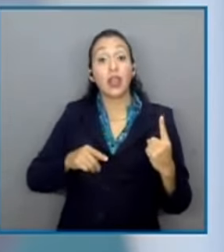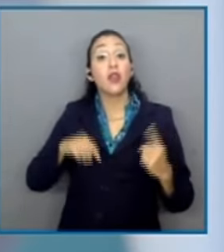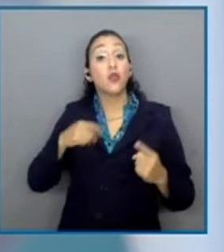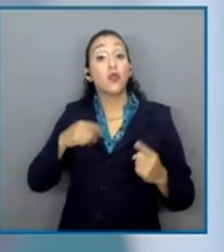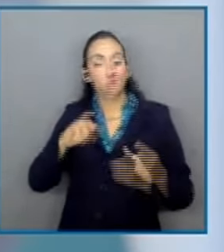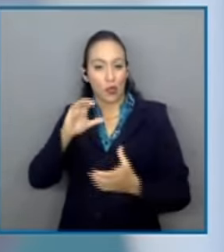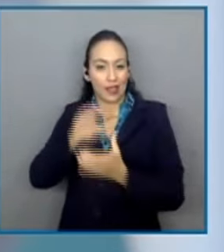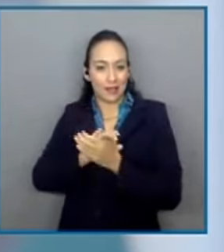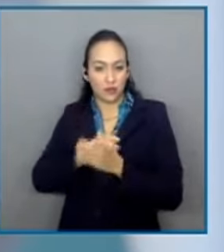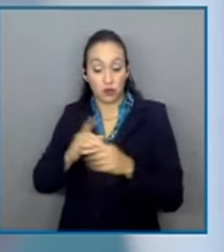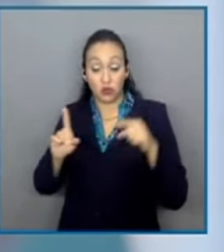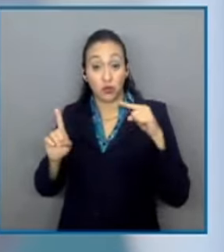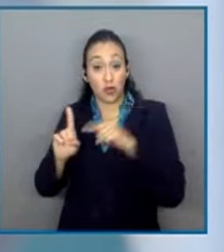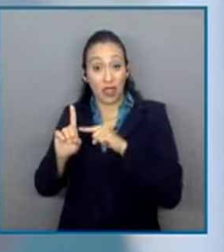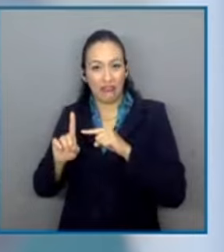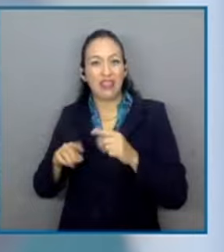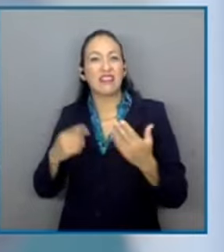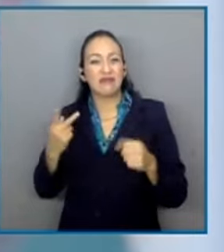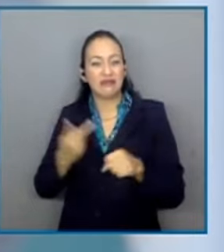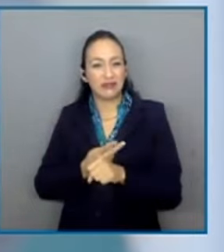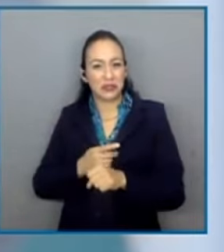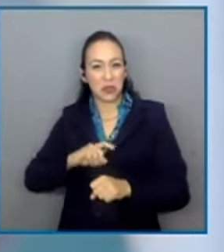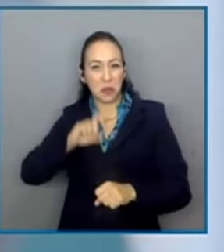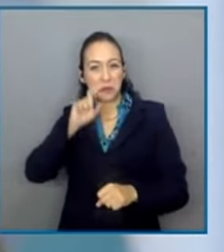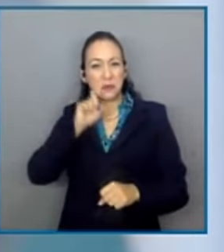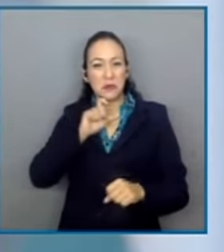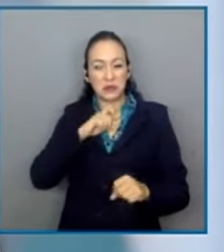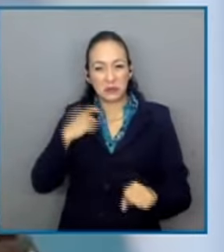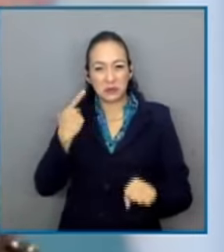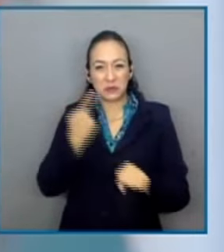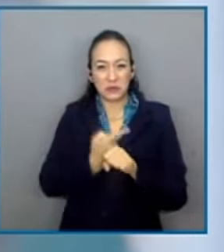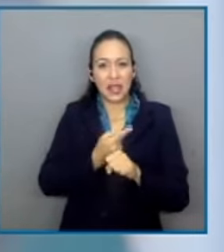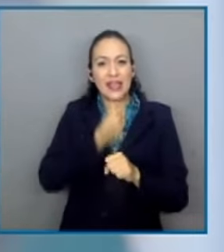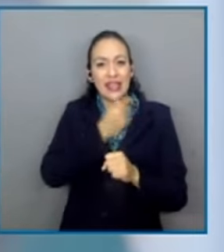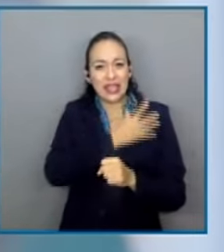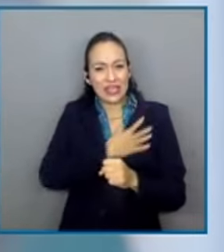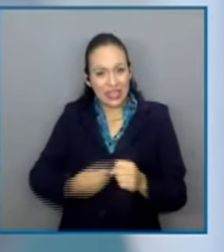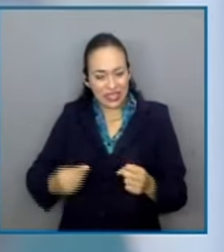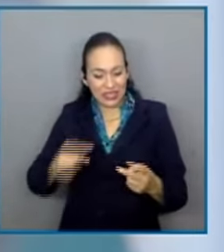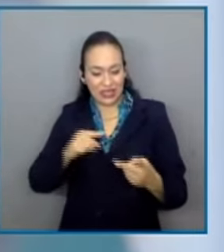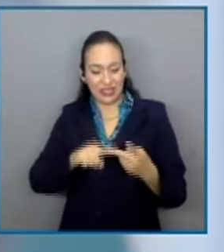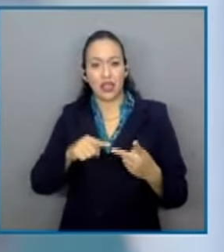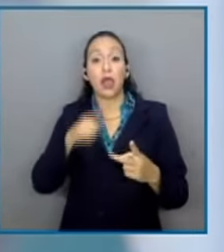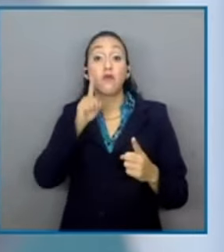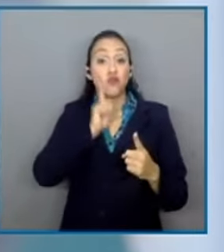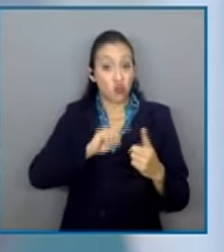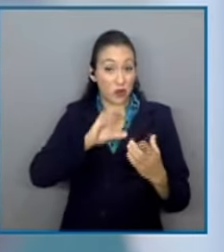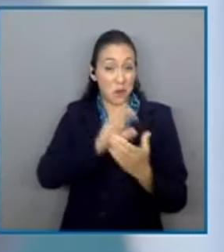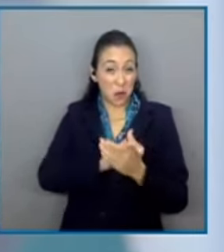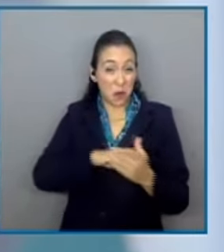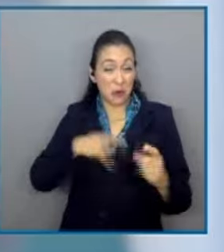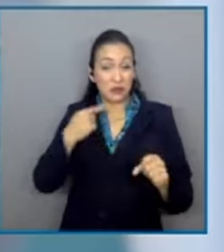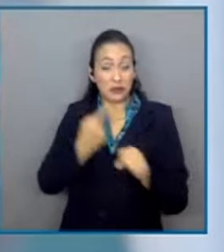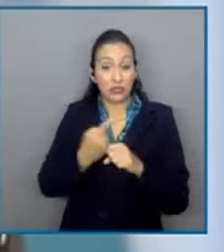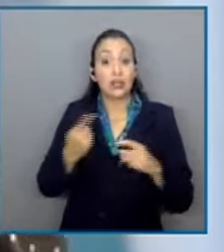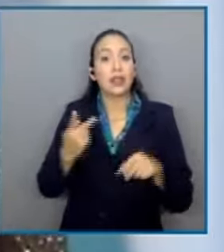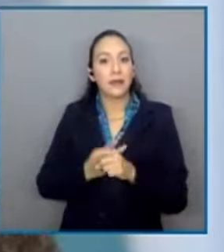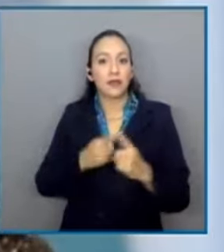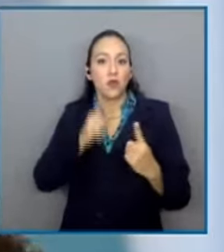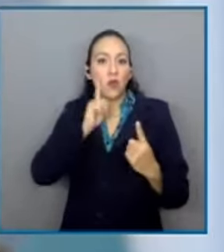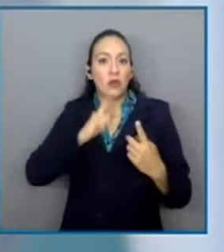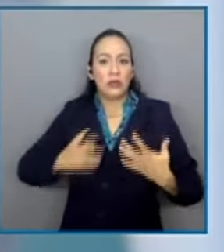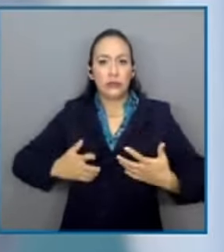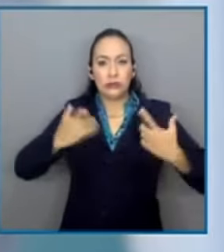dictamen pericial de psicología donde dice que todas estas personas, particularmente Epifania y Vivi, pues